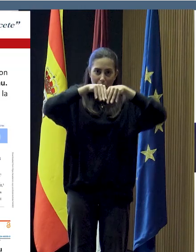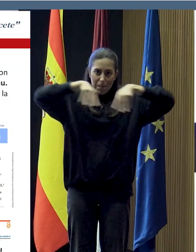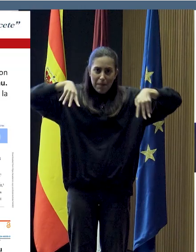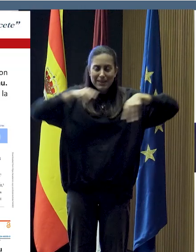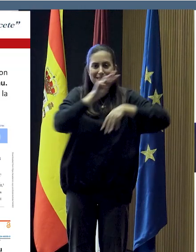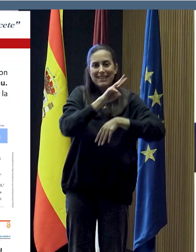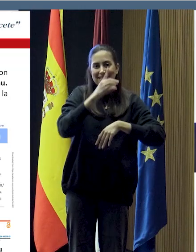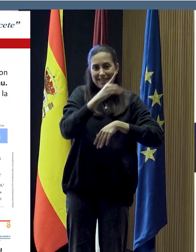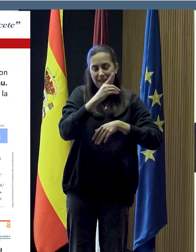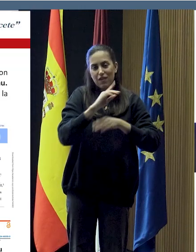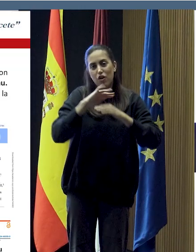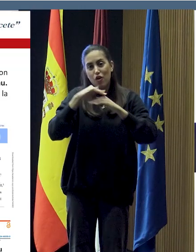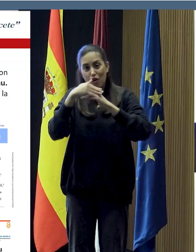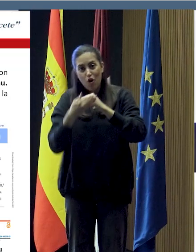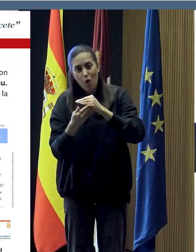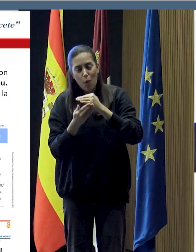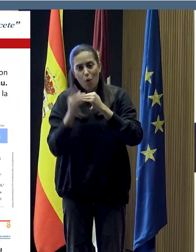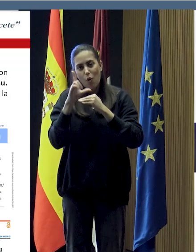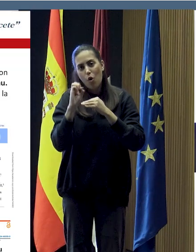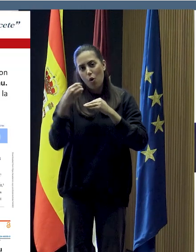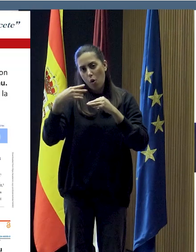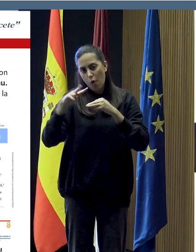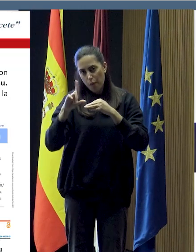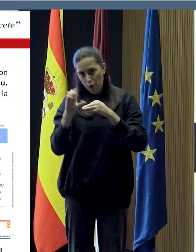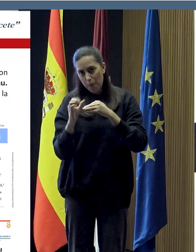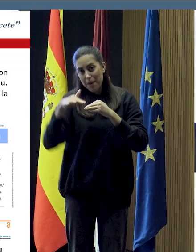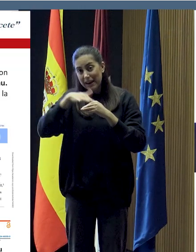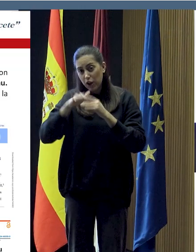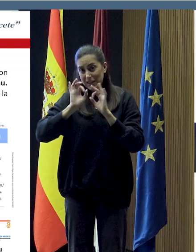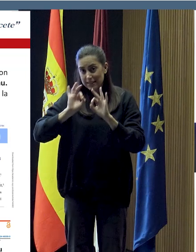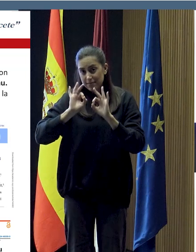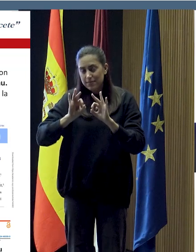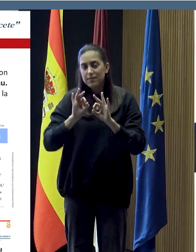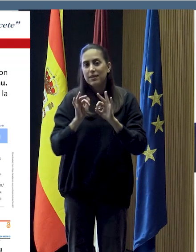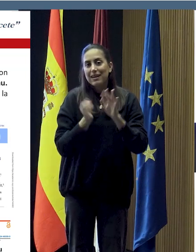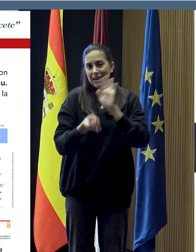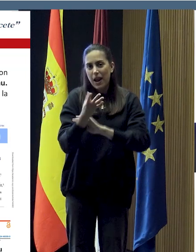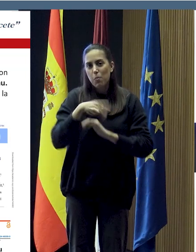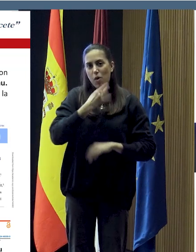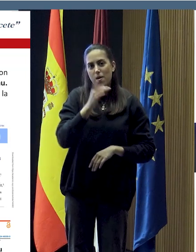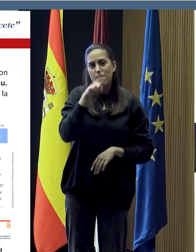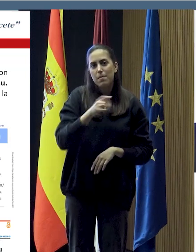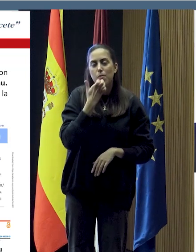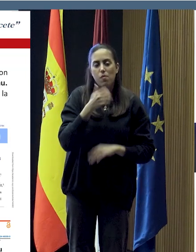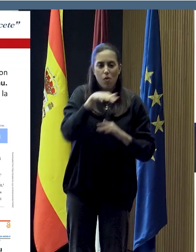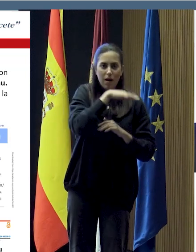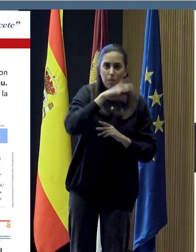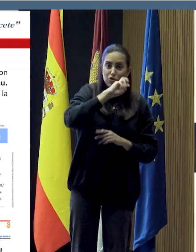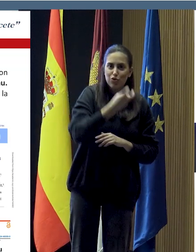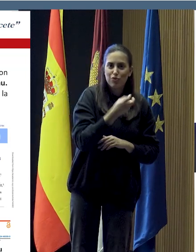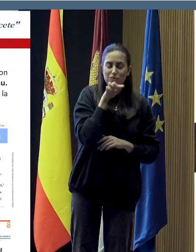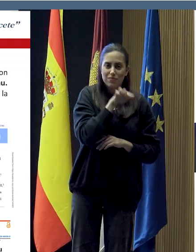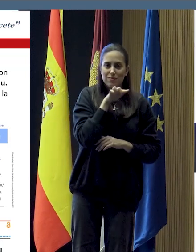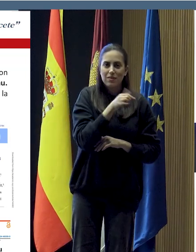del lóbulo temporal con las regiones y los campos bien definidos, sino con aquellos campos de esos que